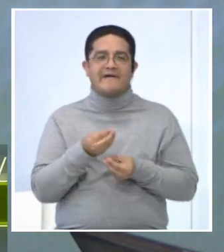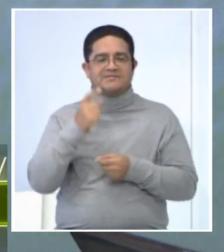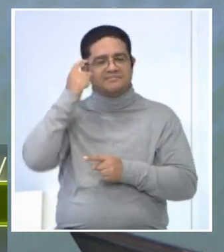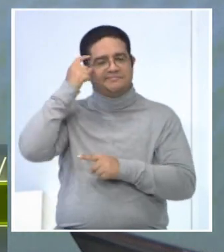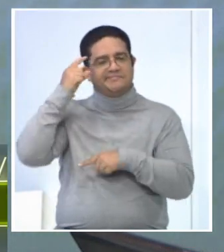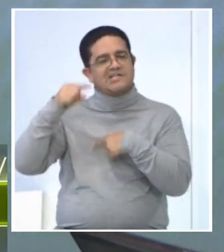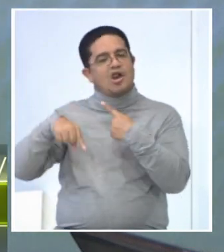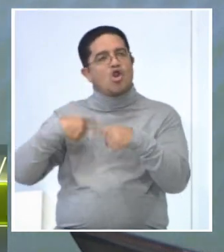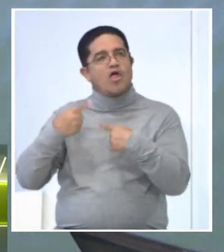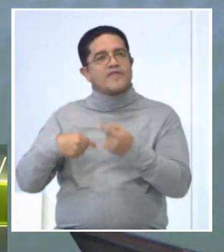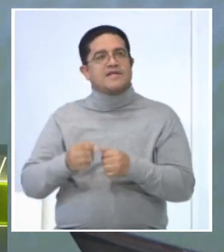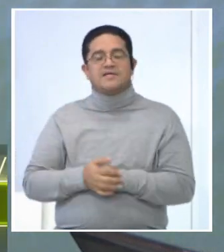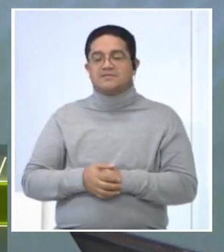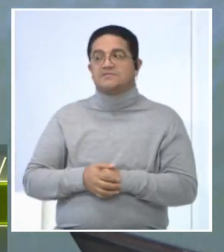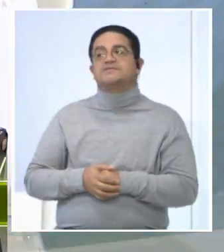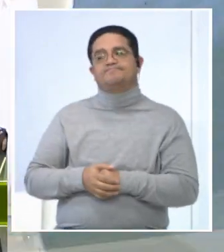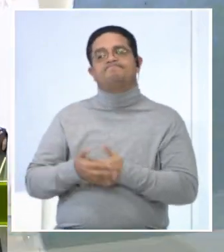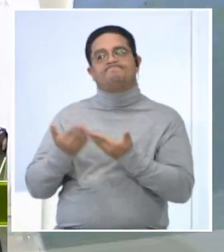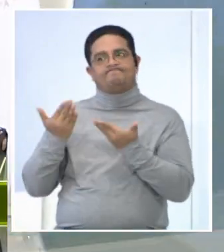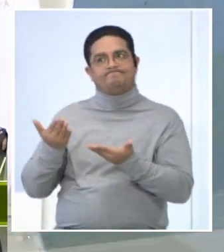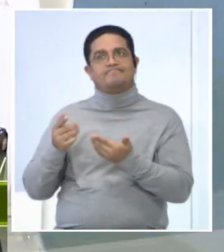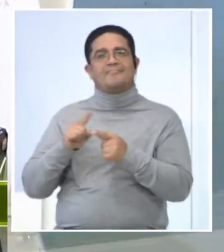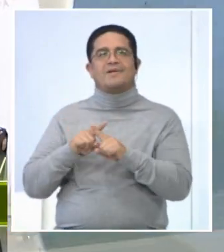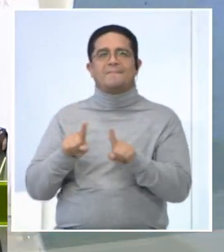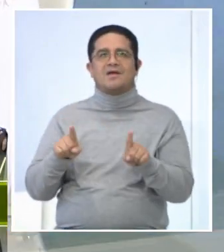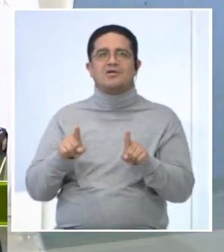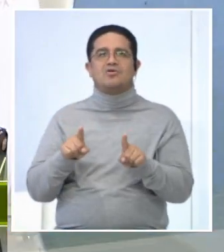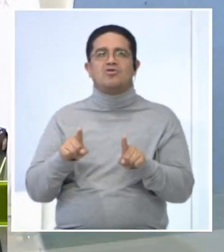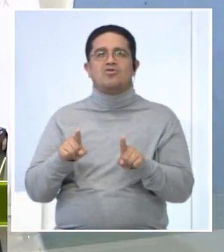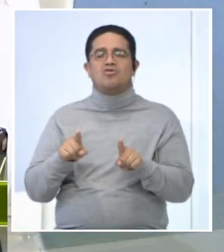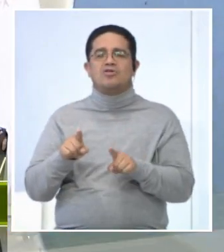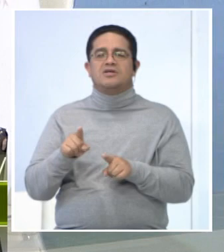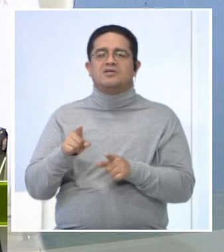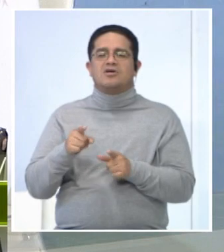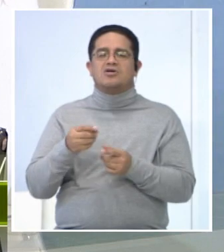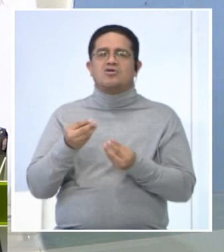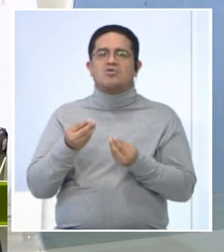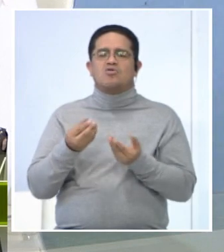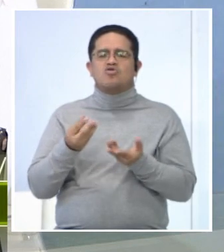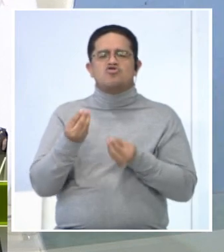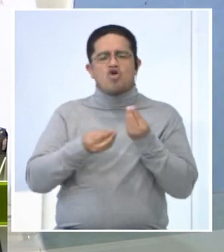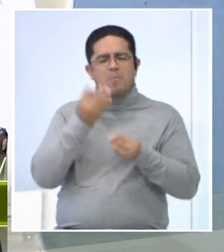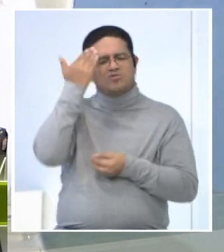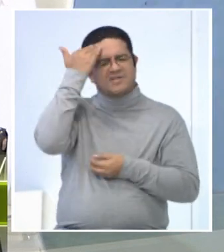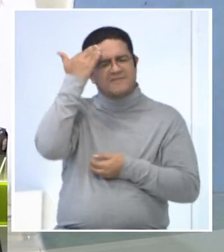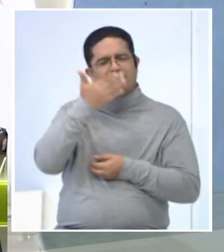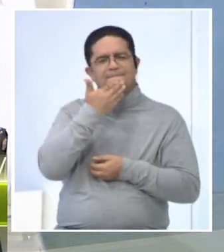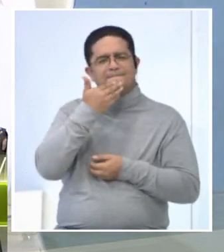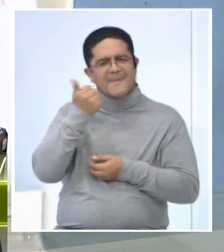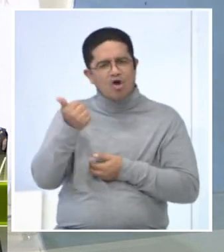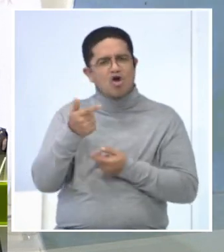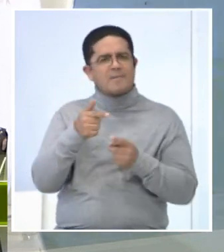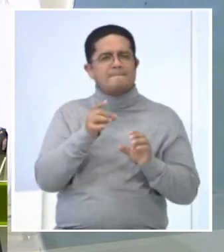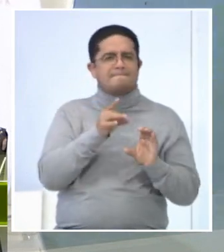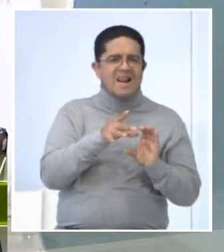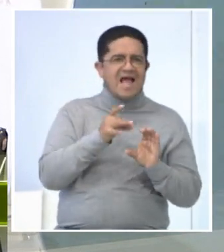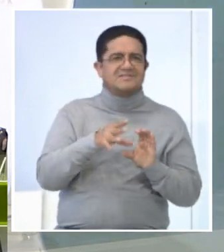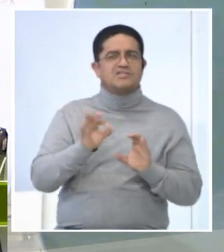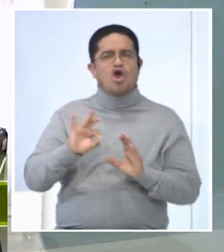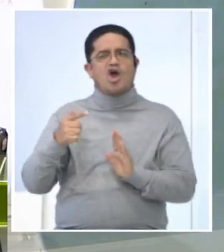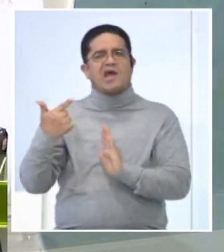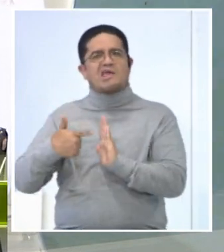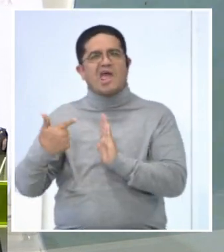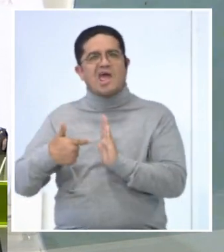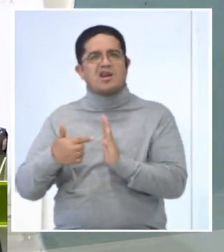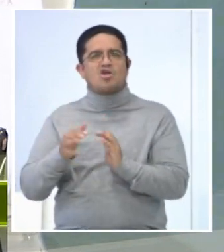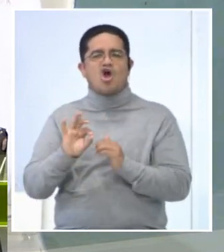cotidiana. Por supuesto, pero ¿cuándo van a seleccionar el material, cómo saber cuál es el más ideal para ese paciente? O incluso con el paso de los